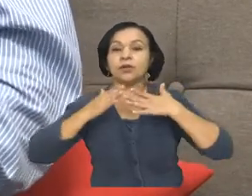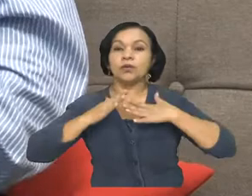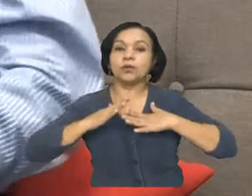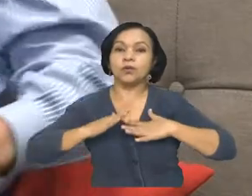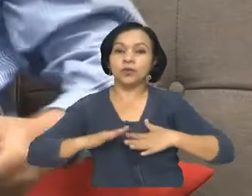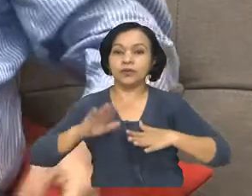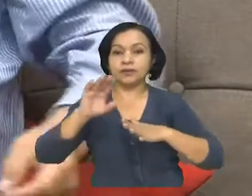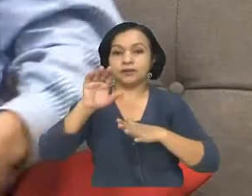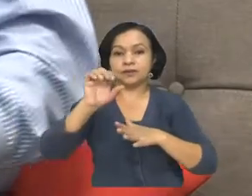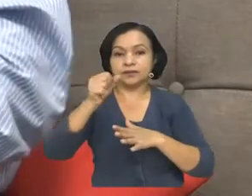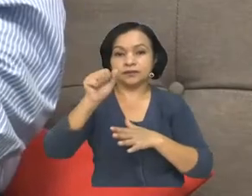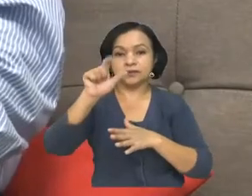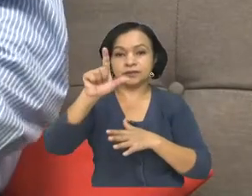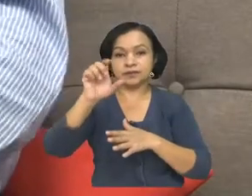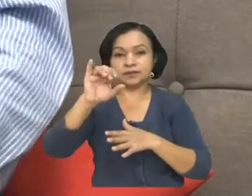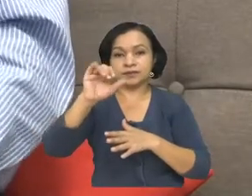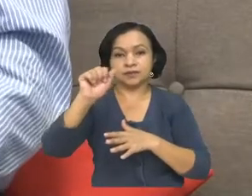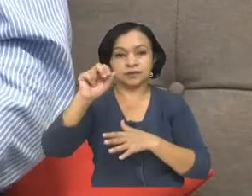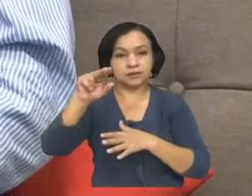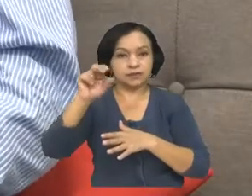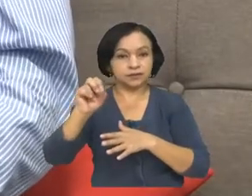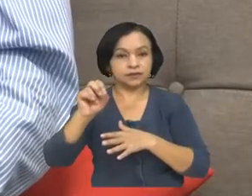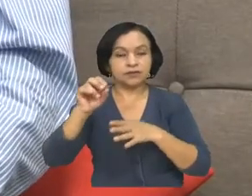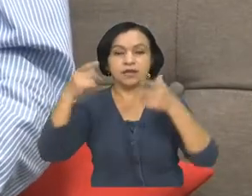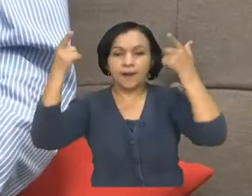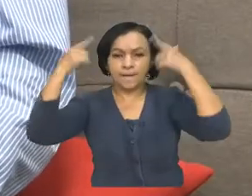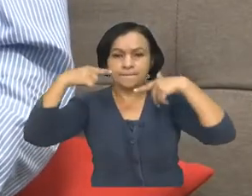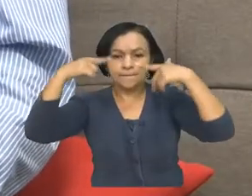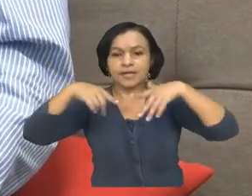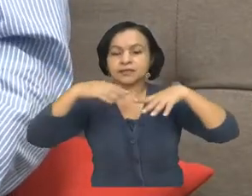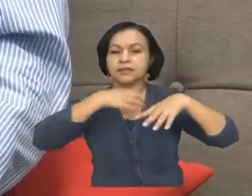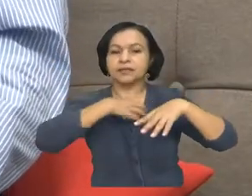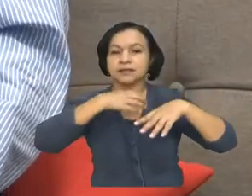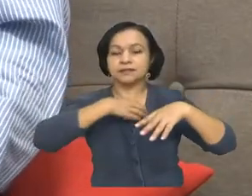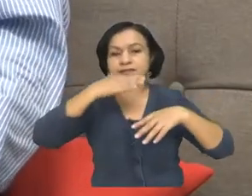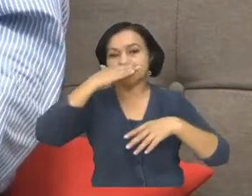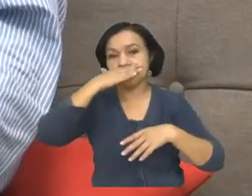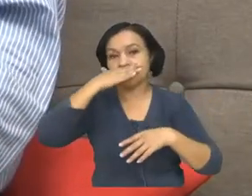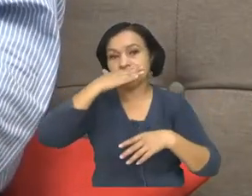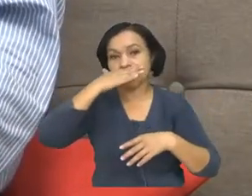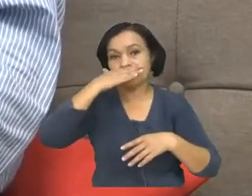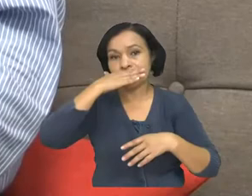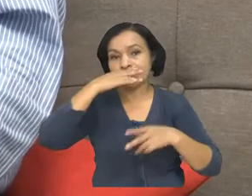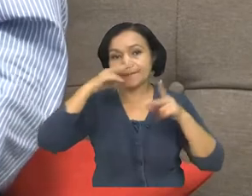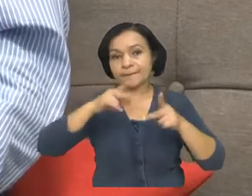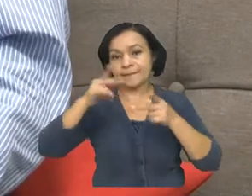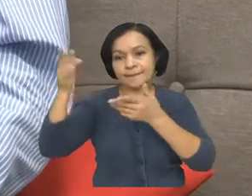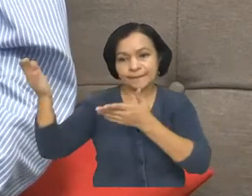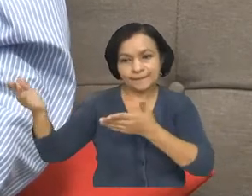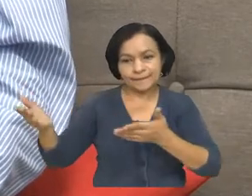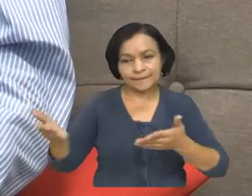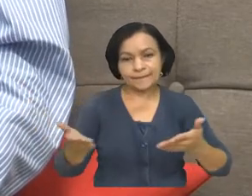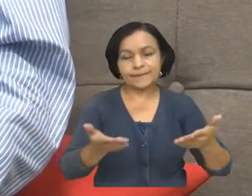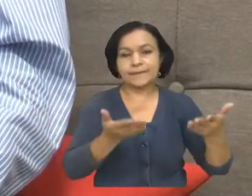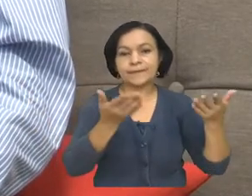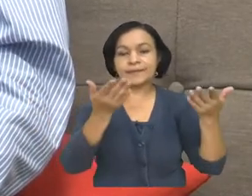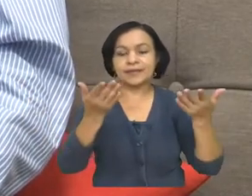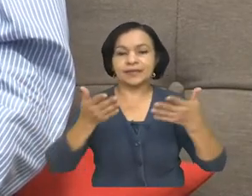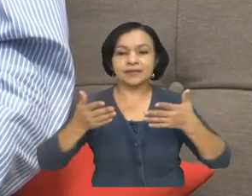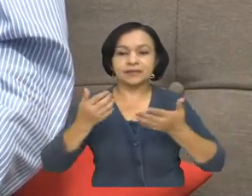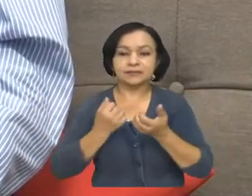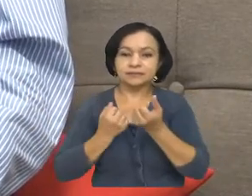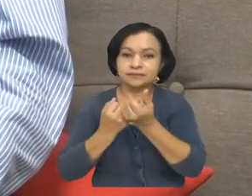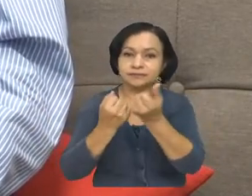al Salesiano y lógicamente ya Masaya estaba tomada y la gente nos recibió con mucha